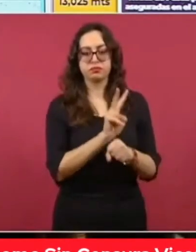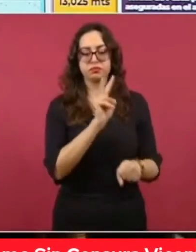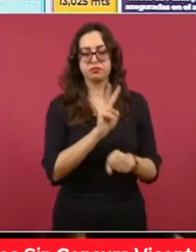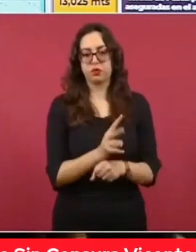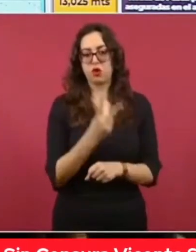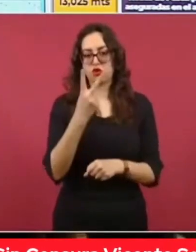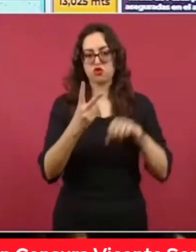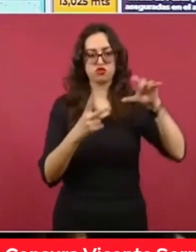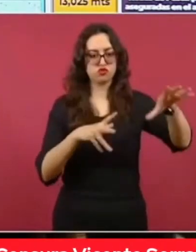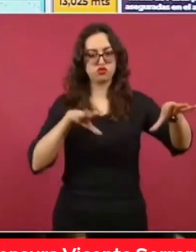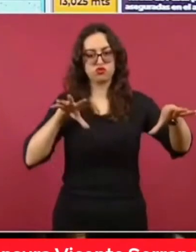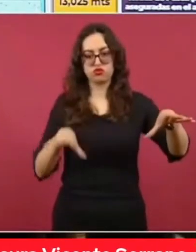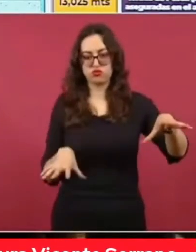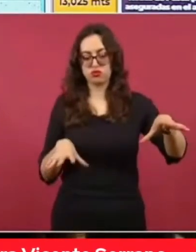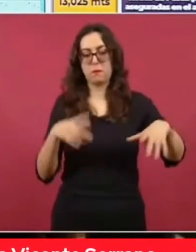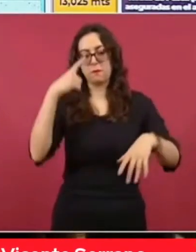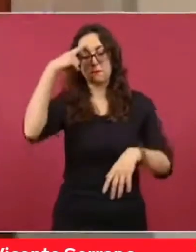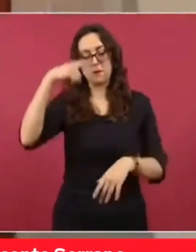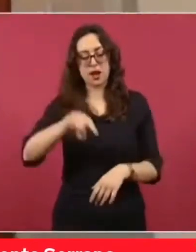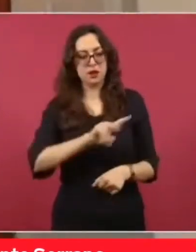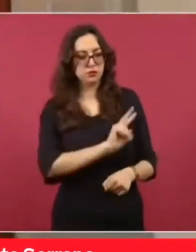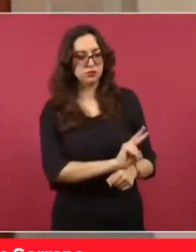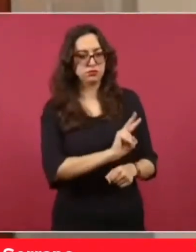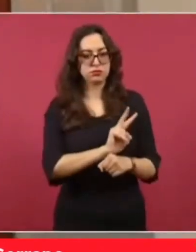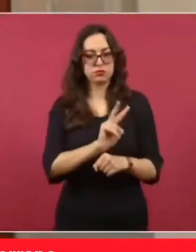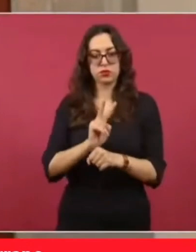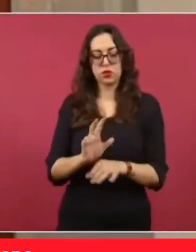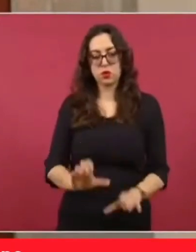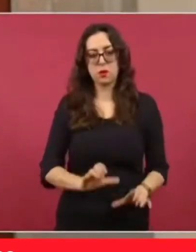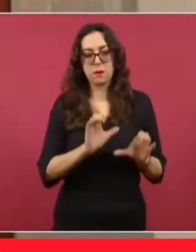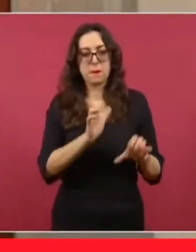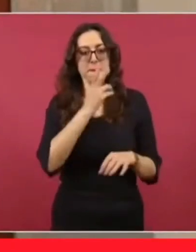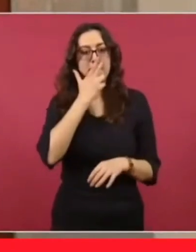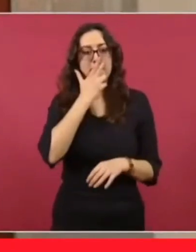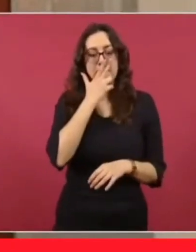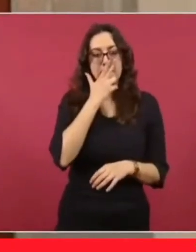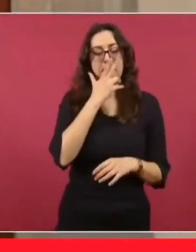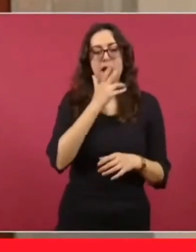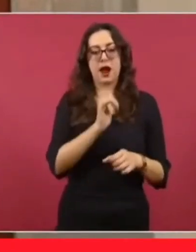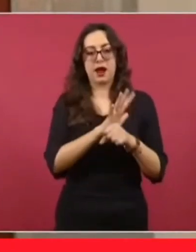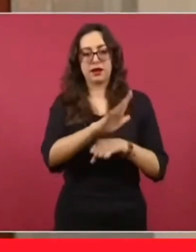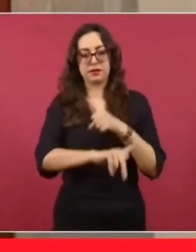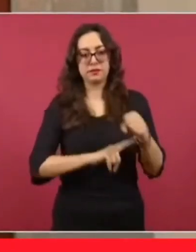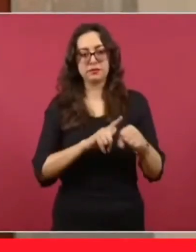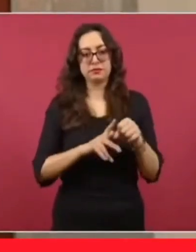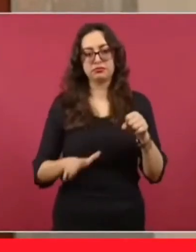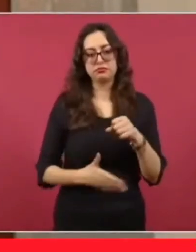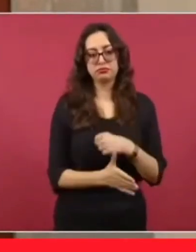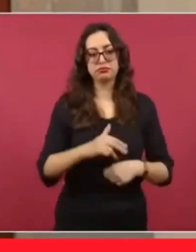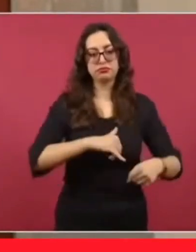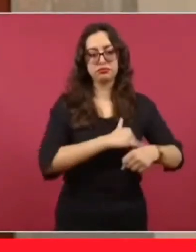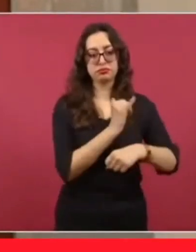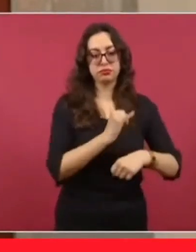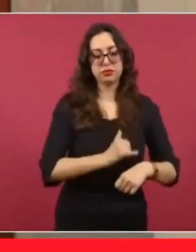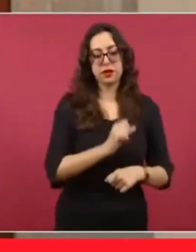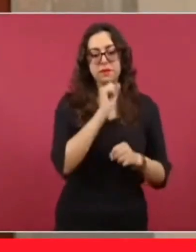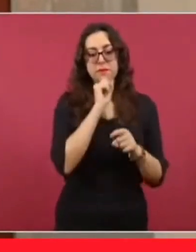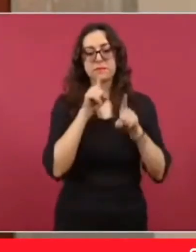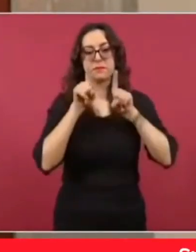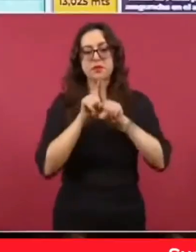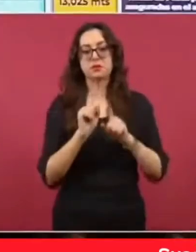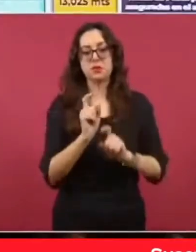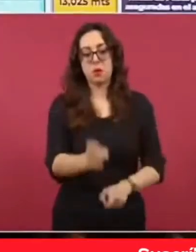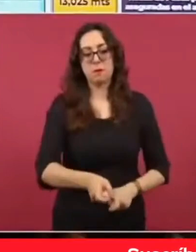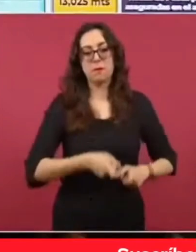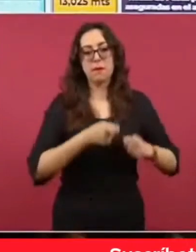el litorales llevando a cabo estas operaciones las redes de pesca que se han asegurado y se han destruido Porque